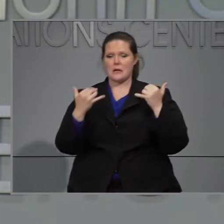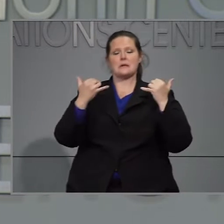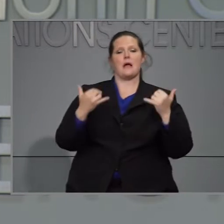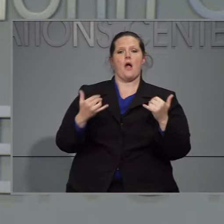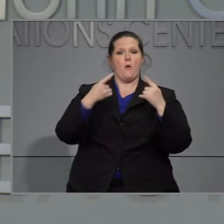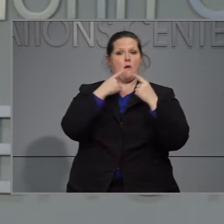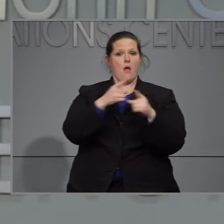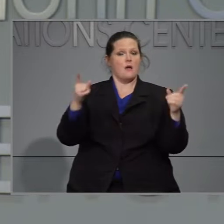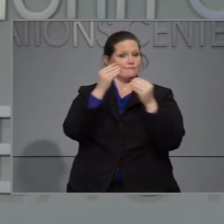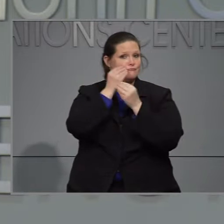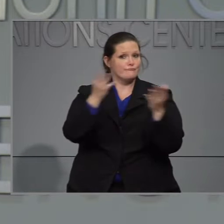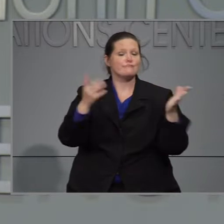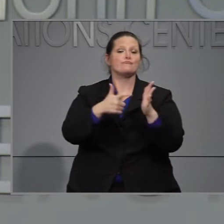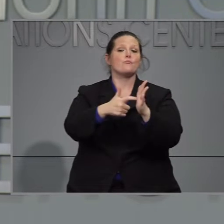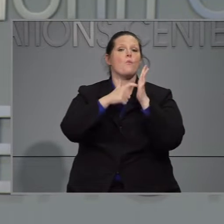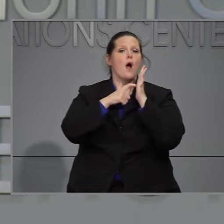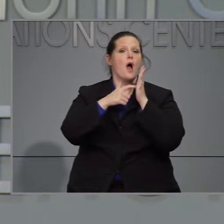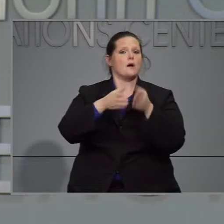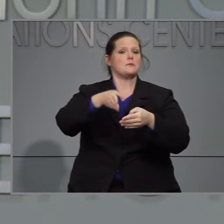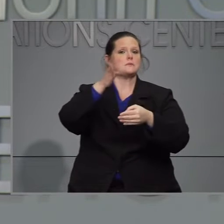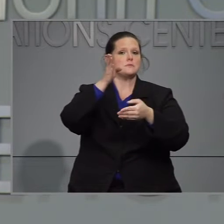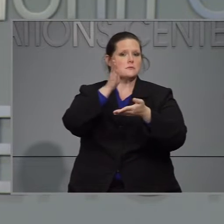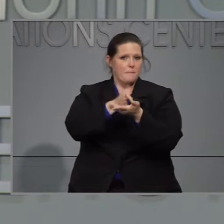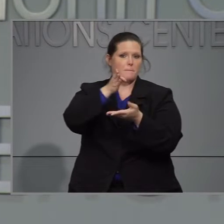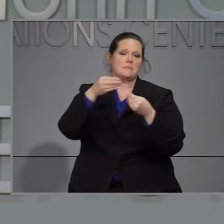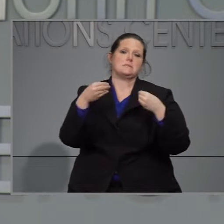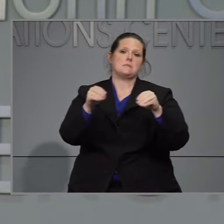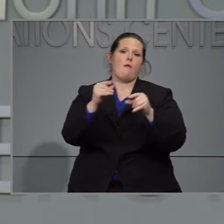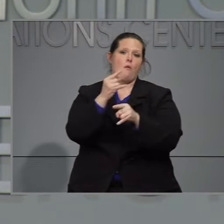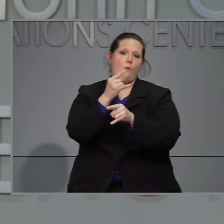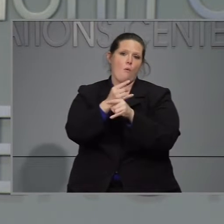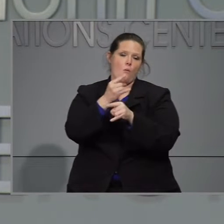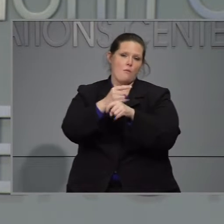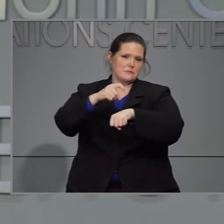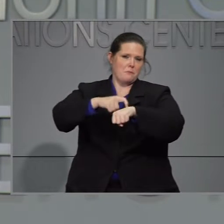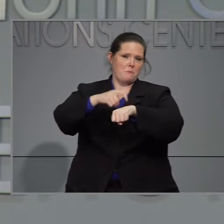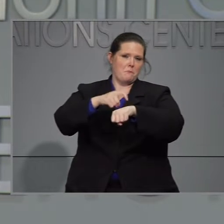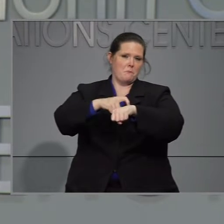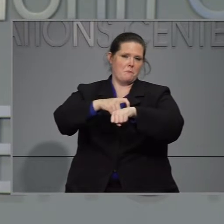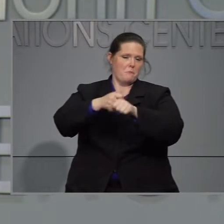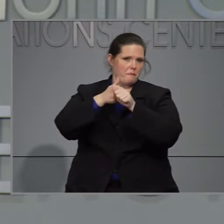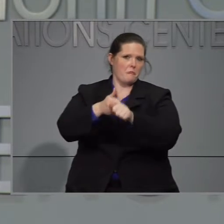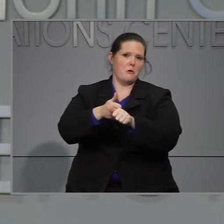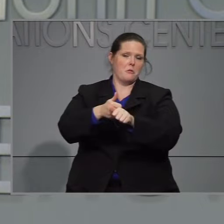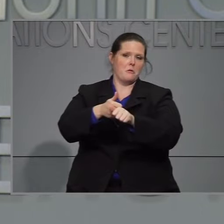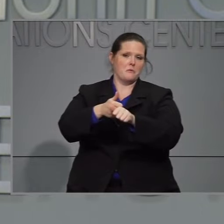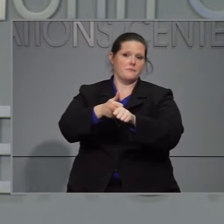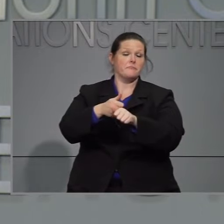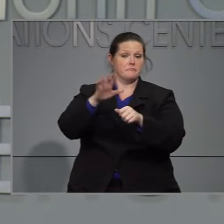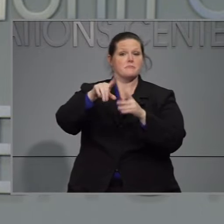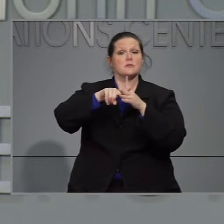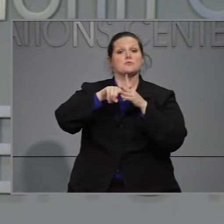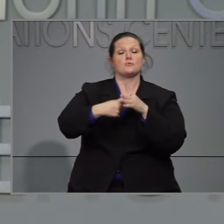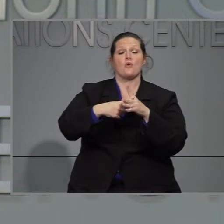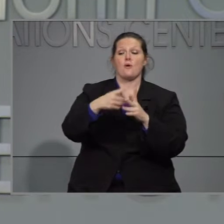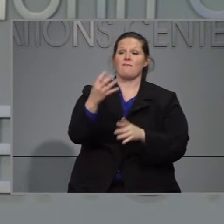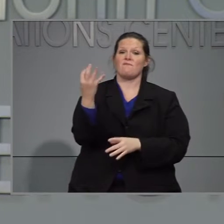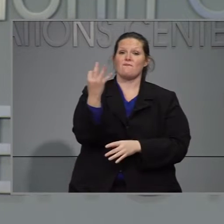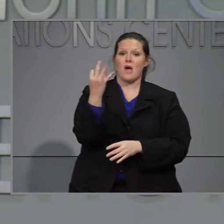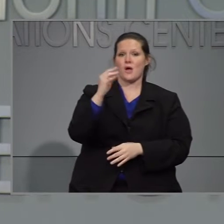un toque de queda de venta de alcohol en restaurantes. A partir de este viernes, julio 31,